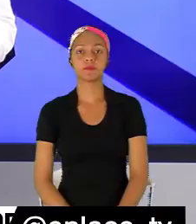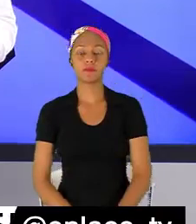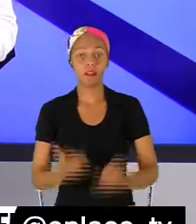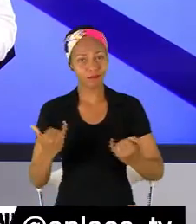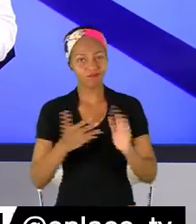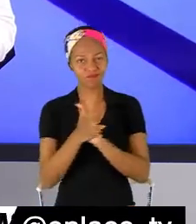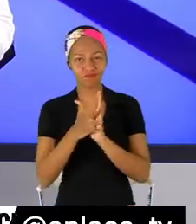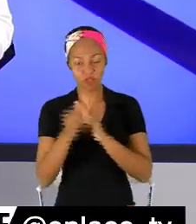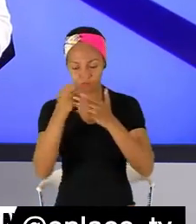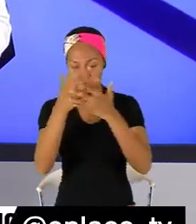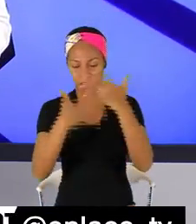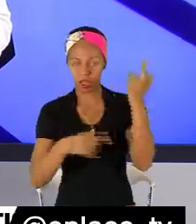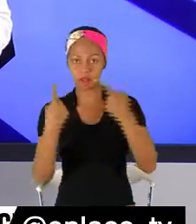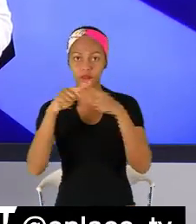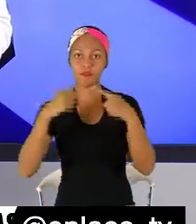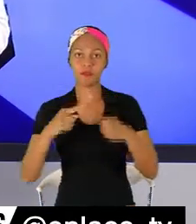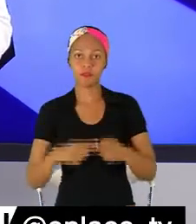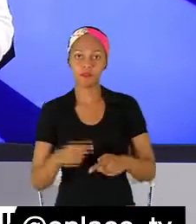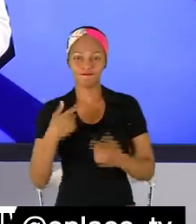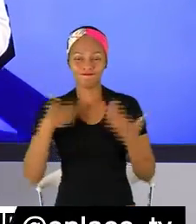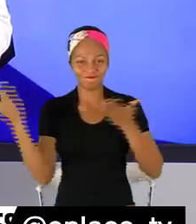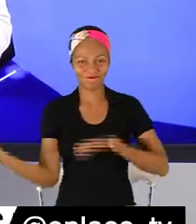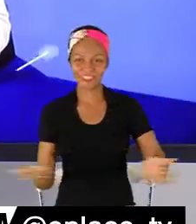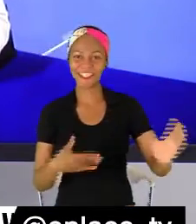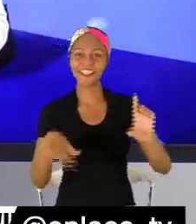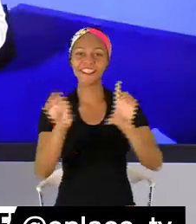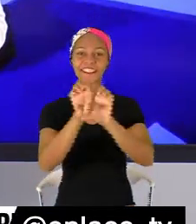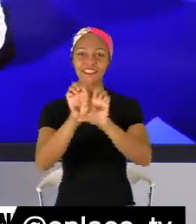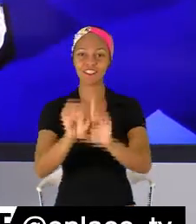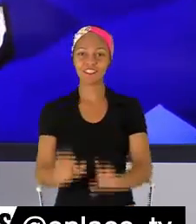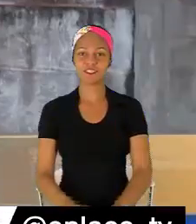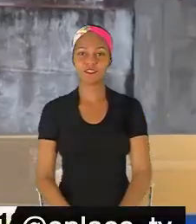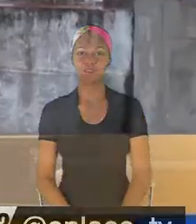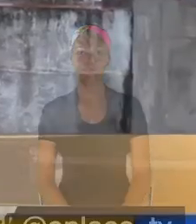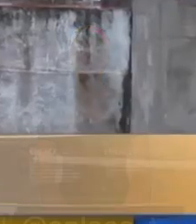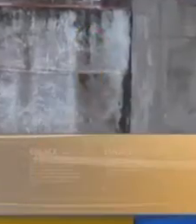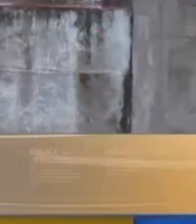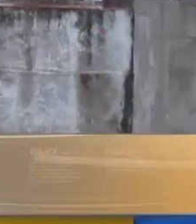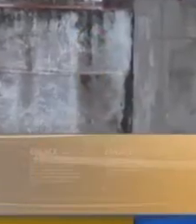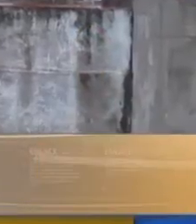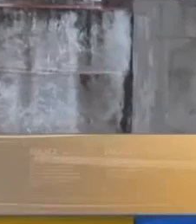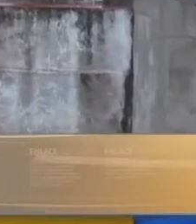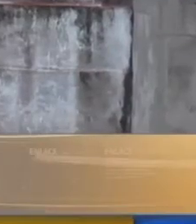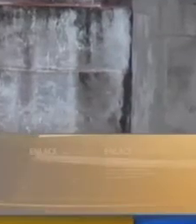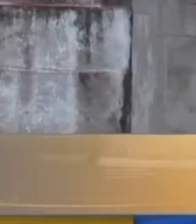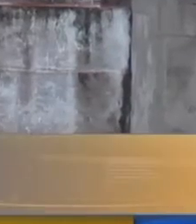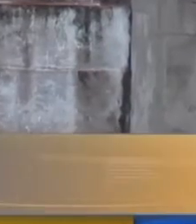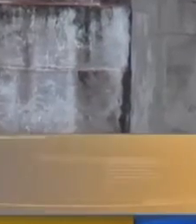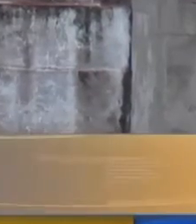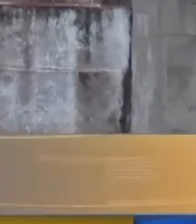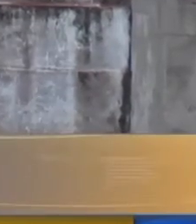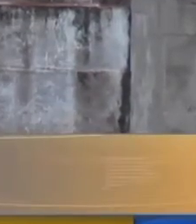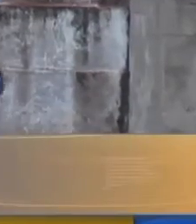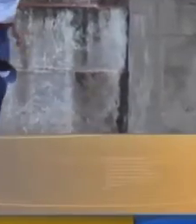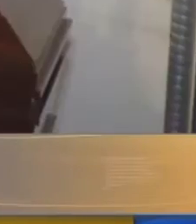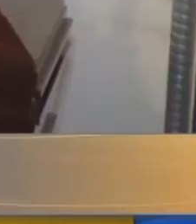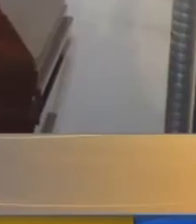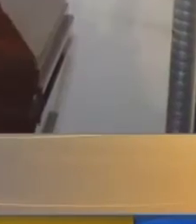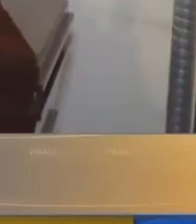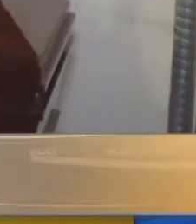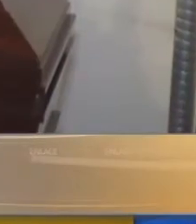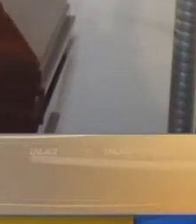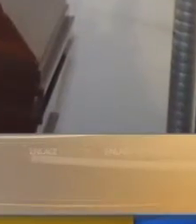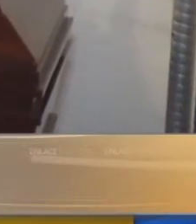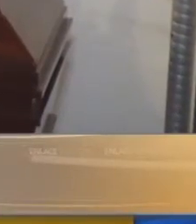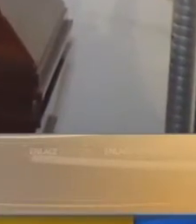tratadas en la presente emisión. Bienvenidos a Enlace Noticias. Luego de un accidente laboral en el Colegio El Rosario, falleció Guillermo